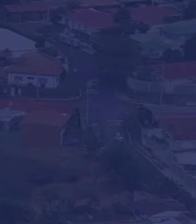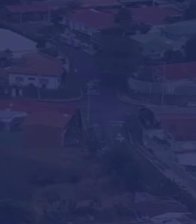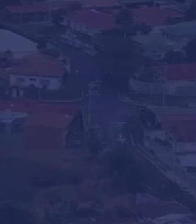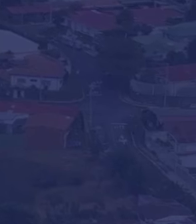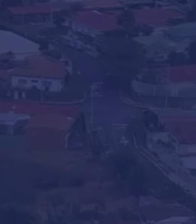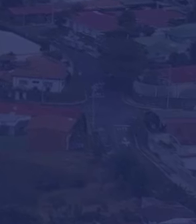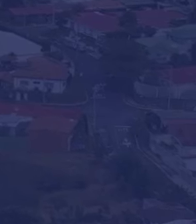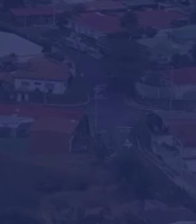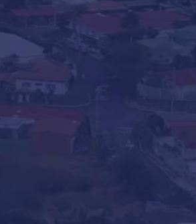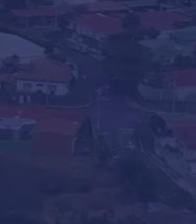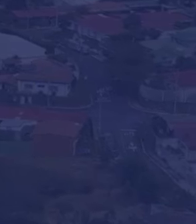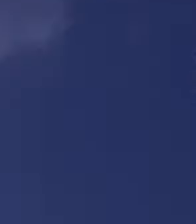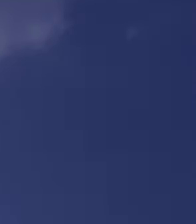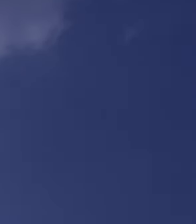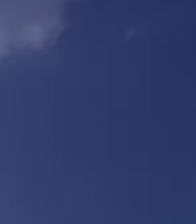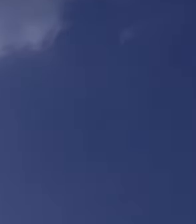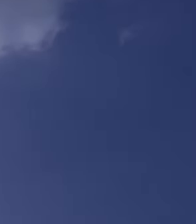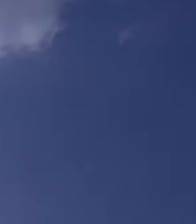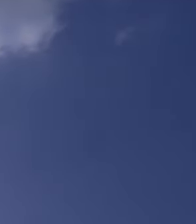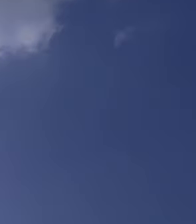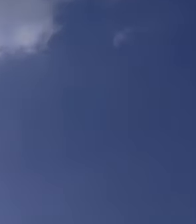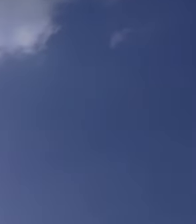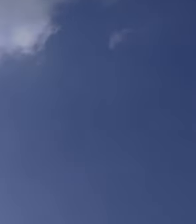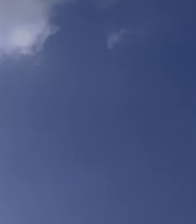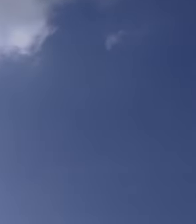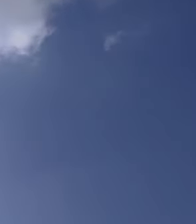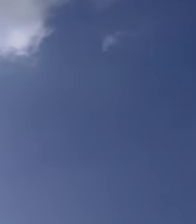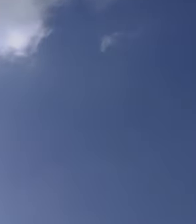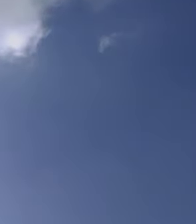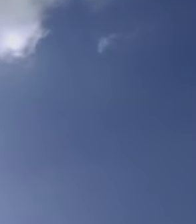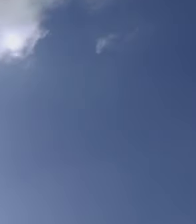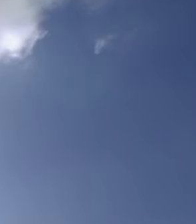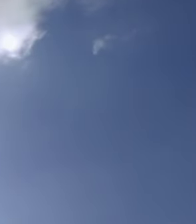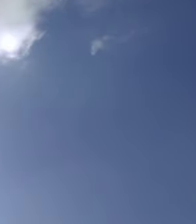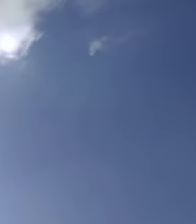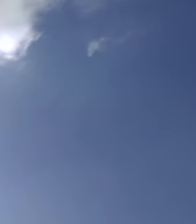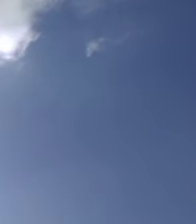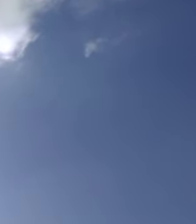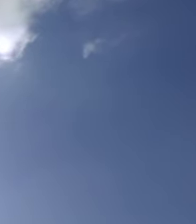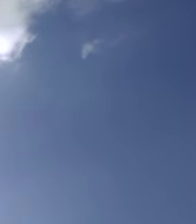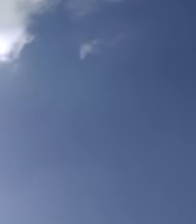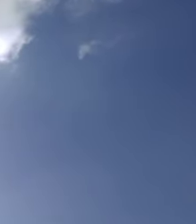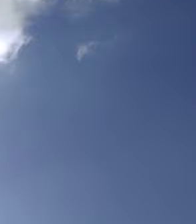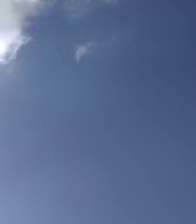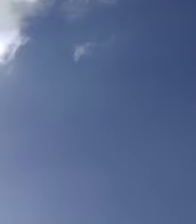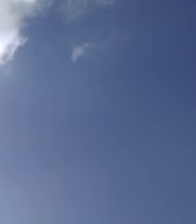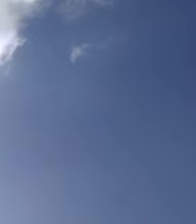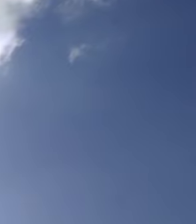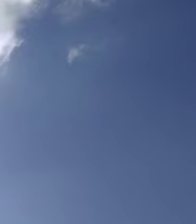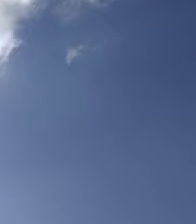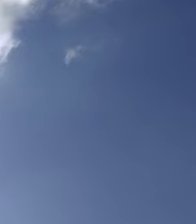generación crezca en un país mejor.